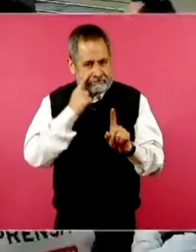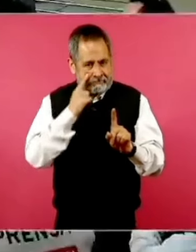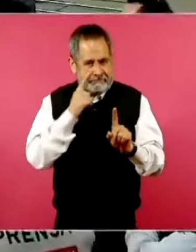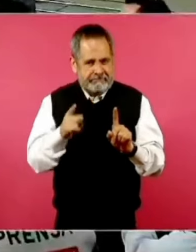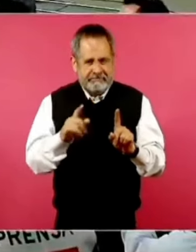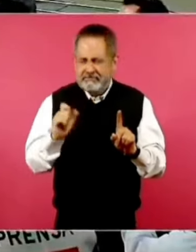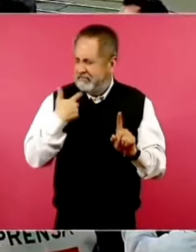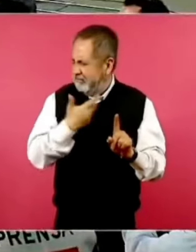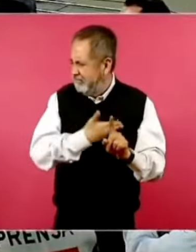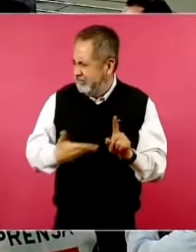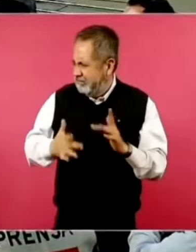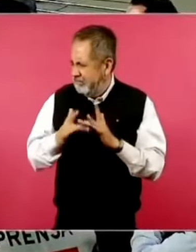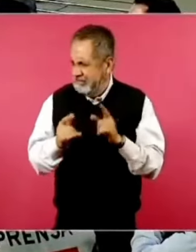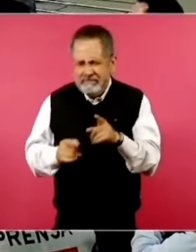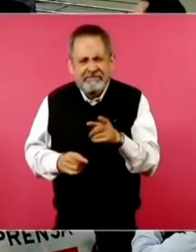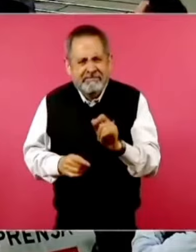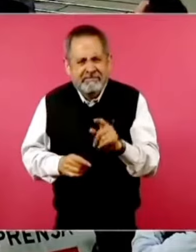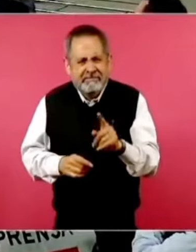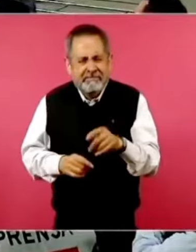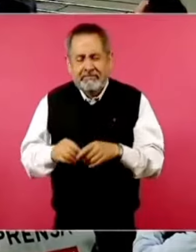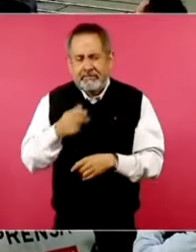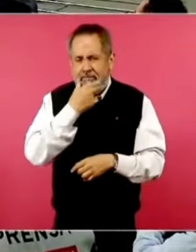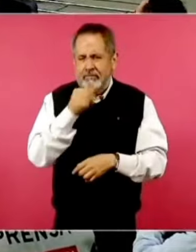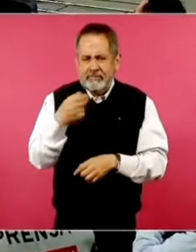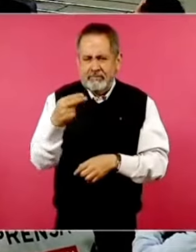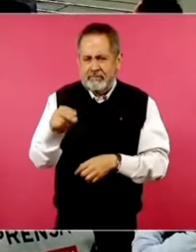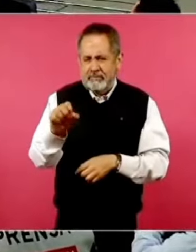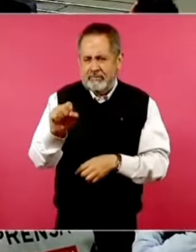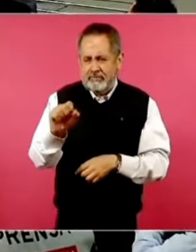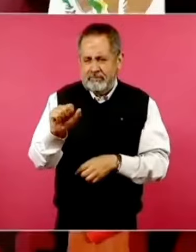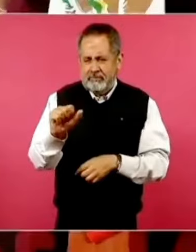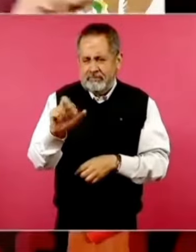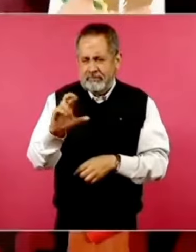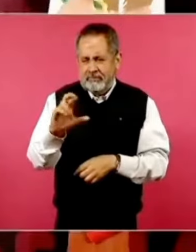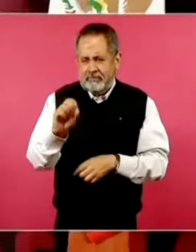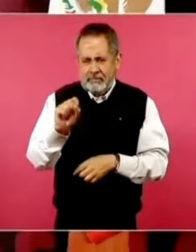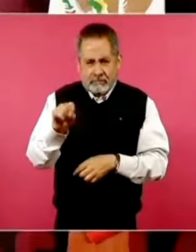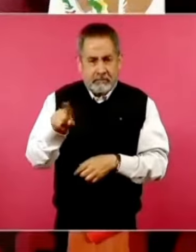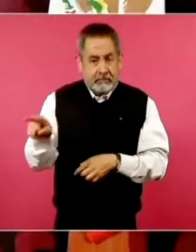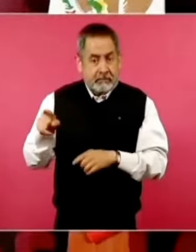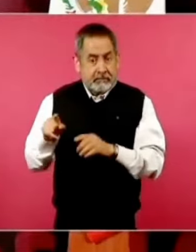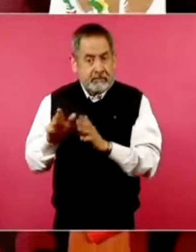no sé, Sarkozy, escribió sus memorias